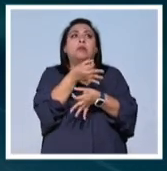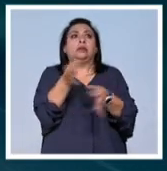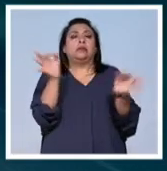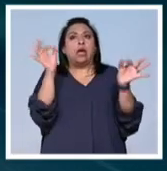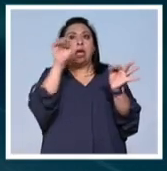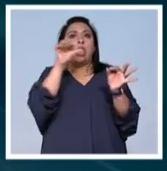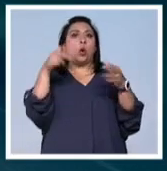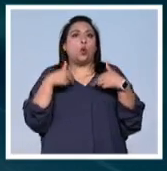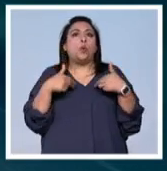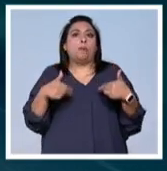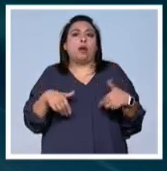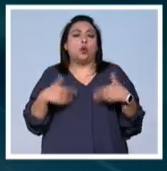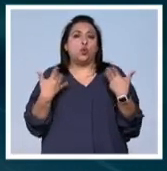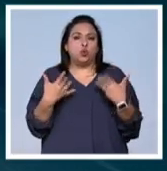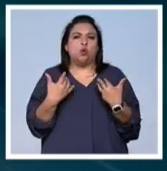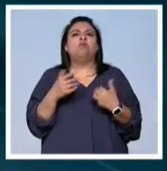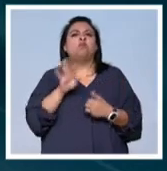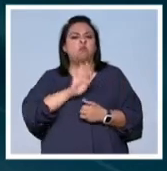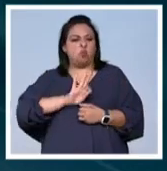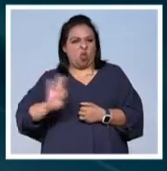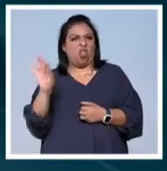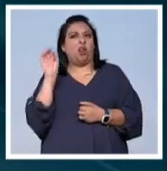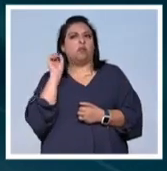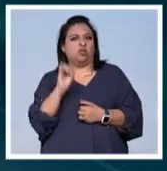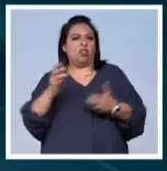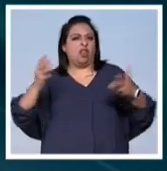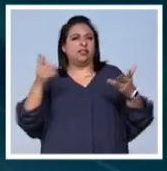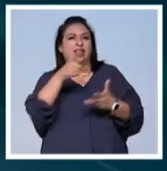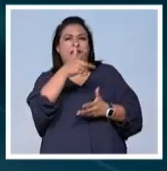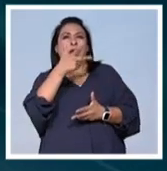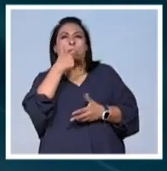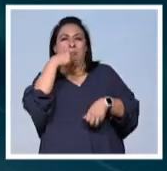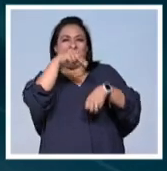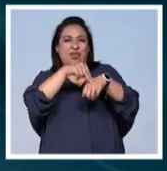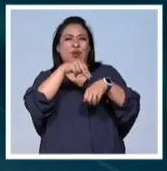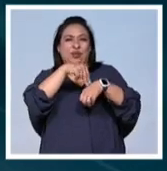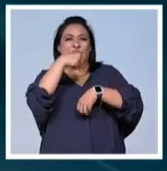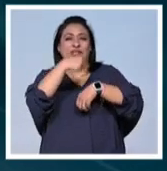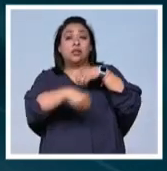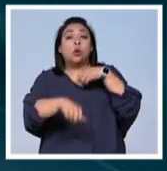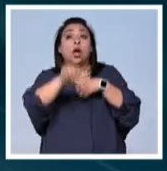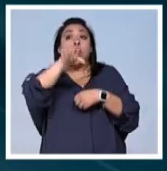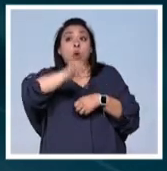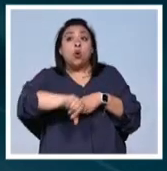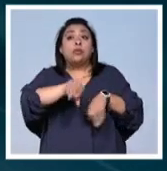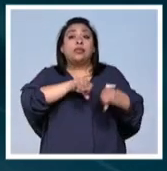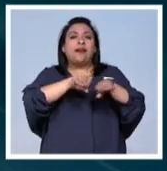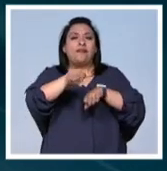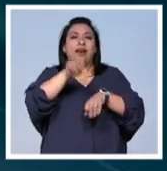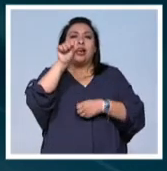para la humanidad podemos hacerlo exclamó este médico cirujano que actualmente trabaja en el sur de Inglaterra